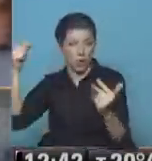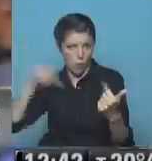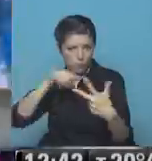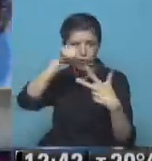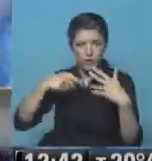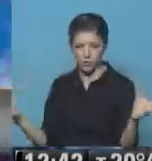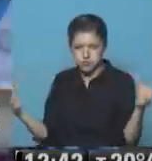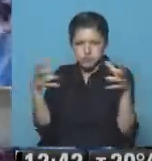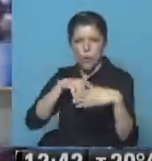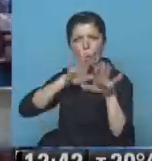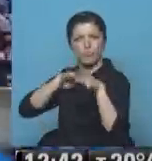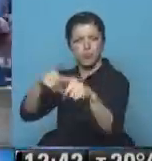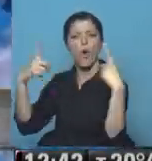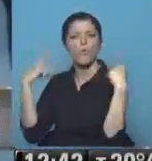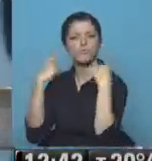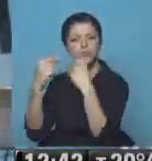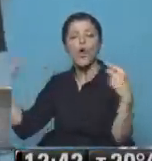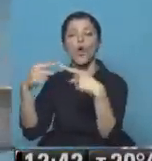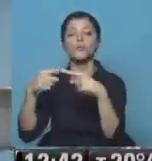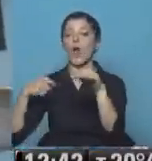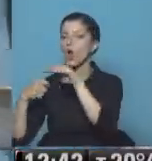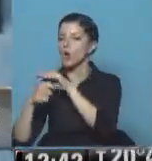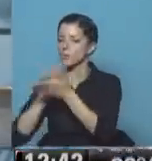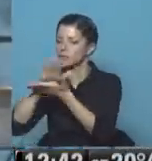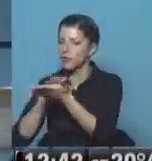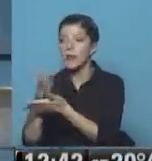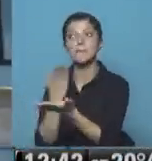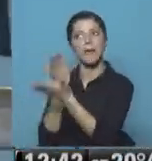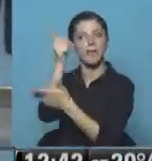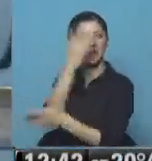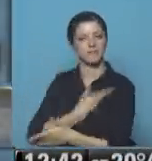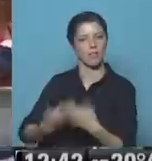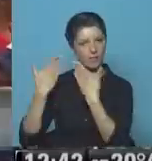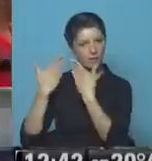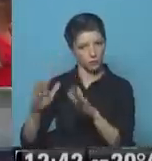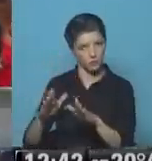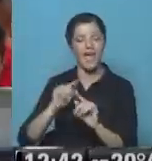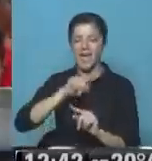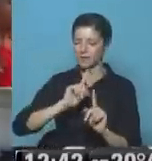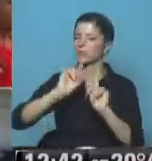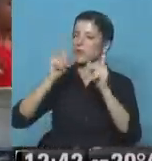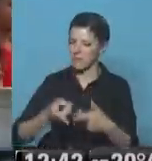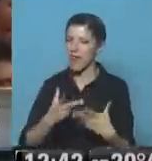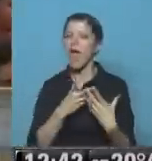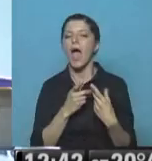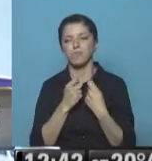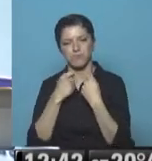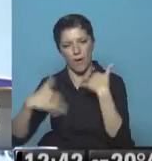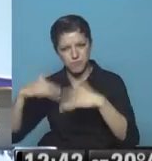para protestar contra la corrupción y exigir la renuncia del presidente fueron también un factor que aceleró su